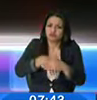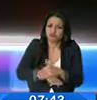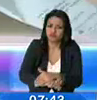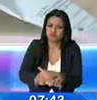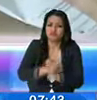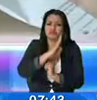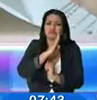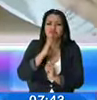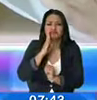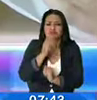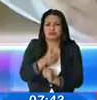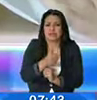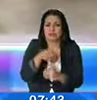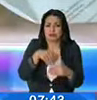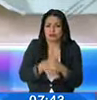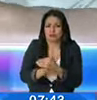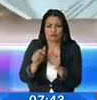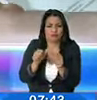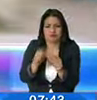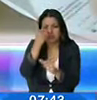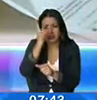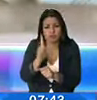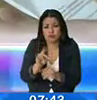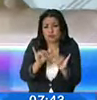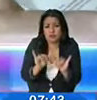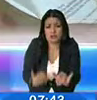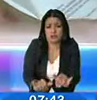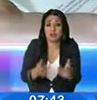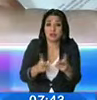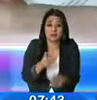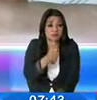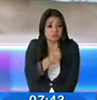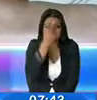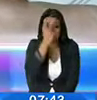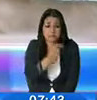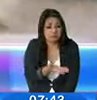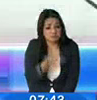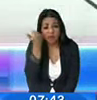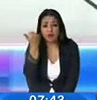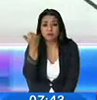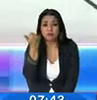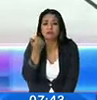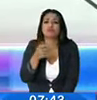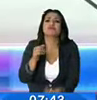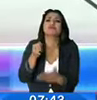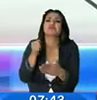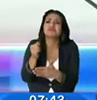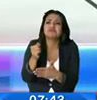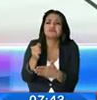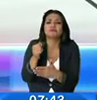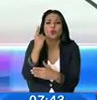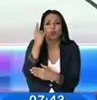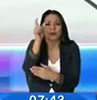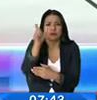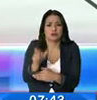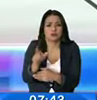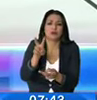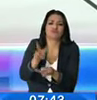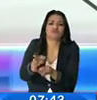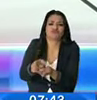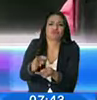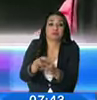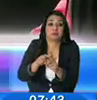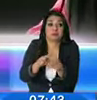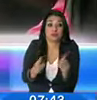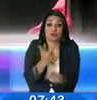bajo su voluntad y de igual forma, supuestamente con su consentimiento, tuvo relaciones sexuales con uno de los implicados, pero